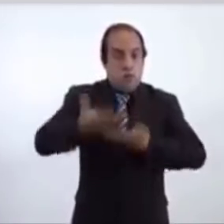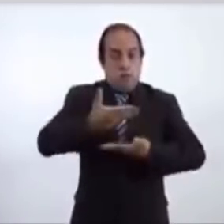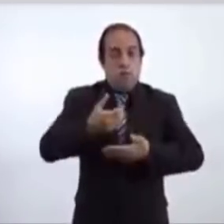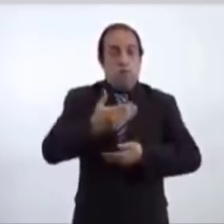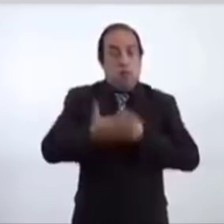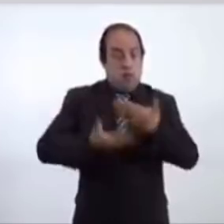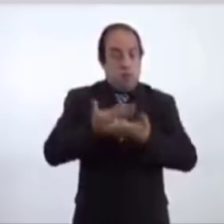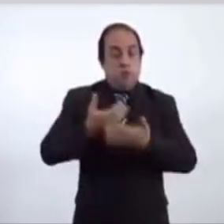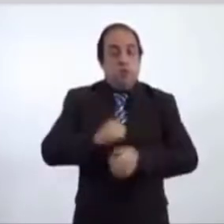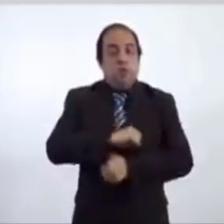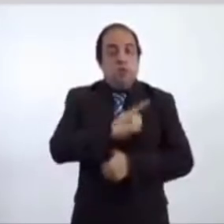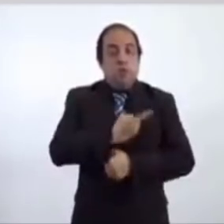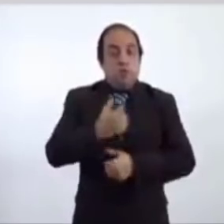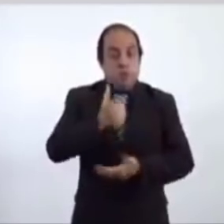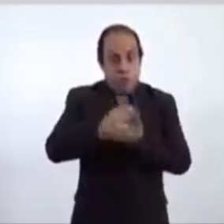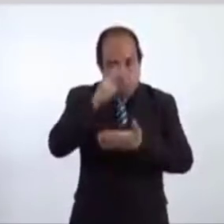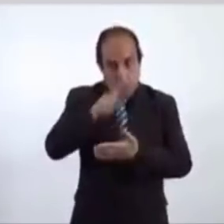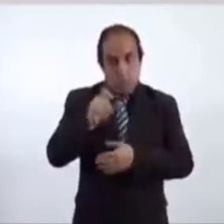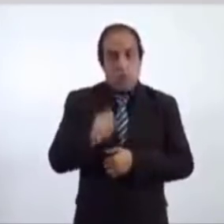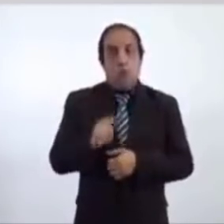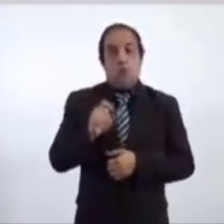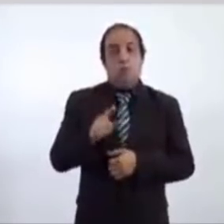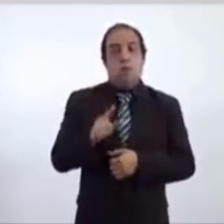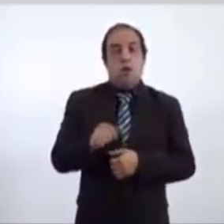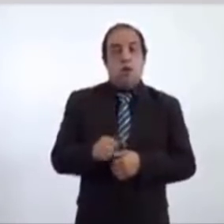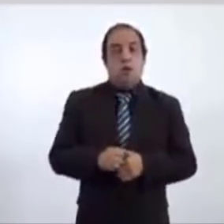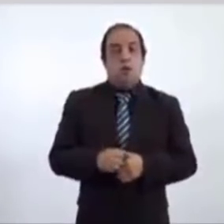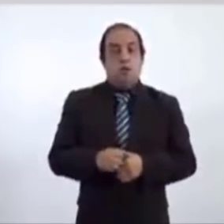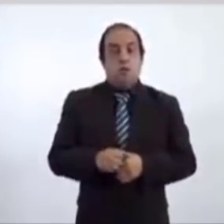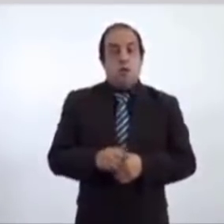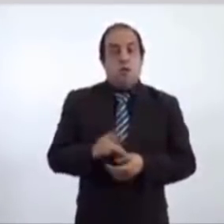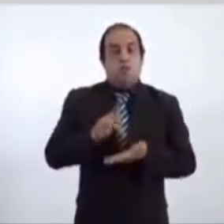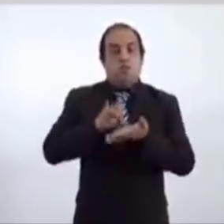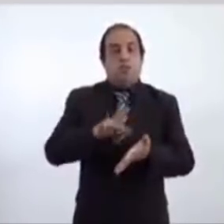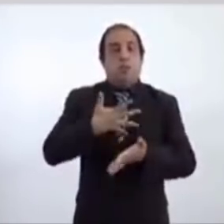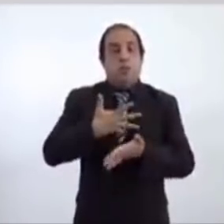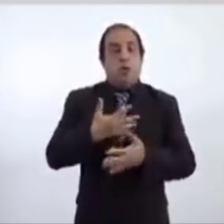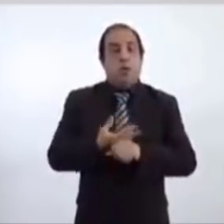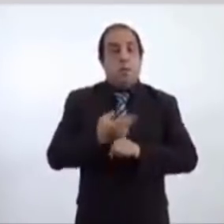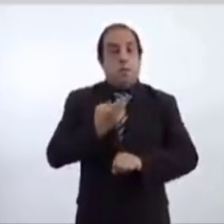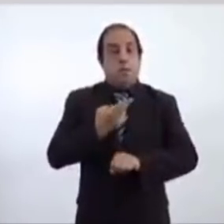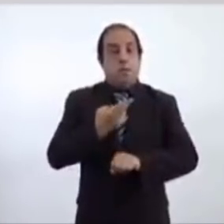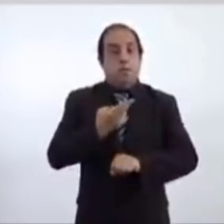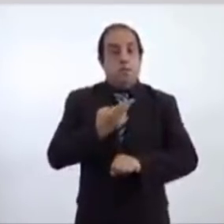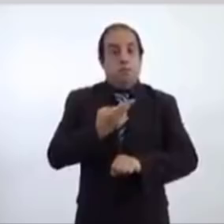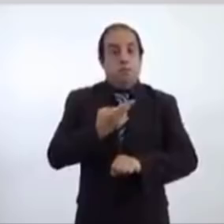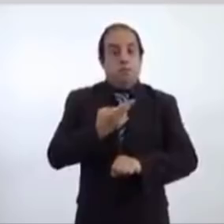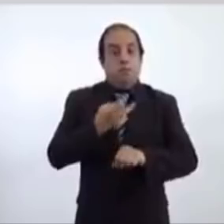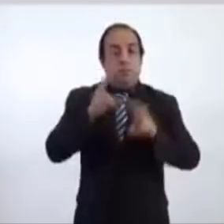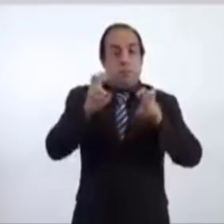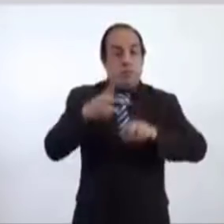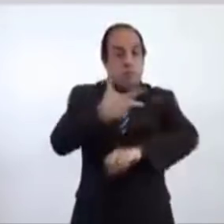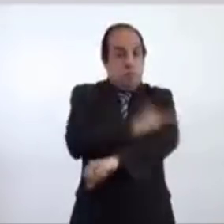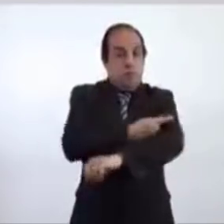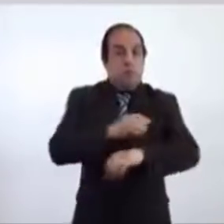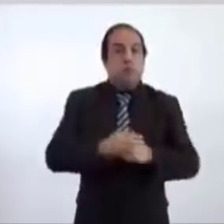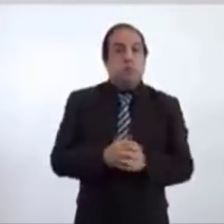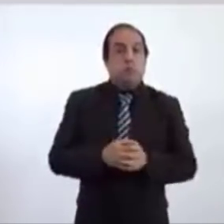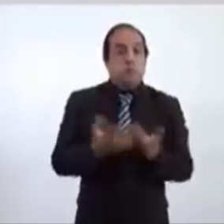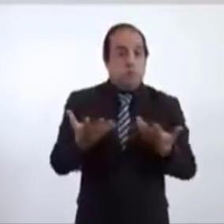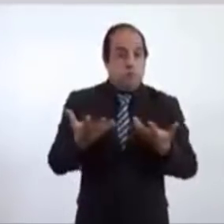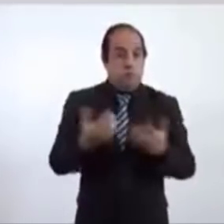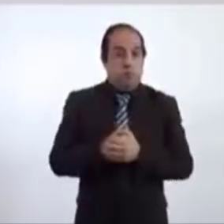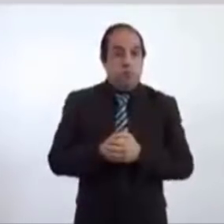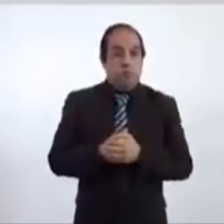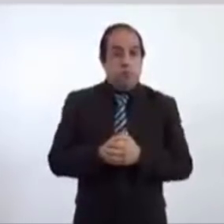de México y la entrega que han tenido, porque prácticamente pues la mayor parte de la vacunación ha